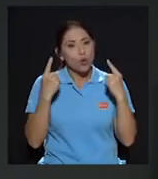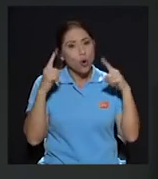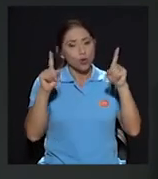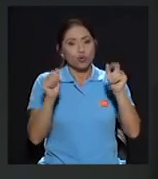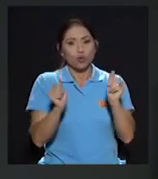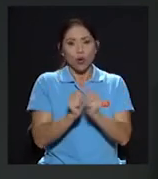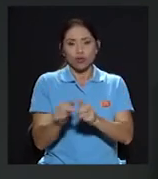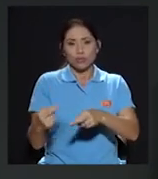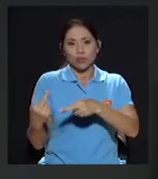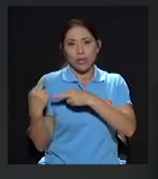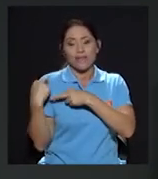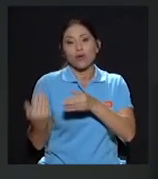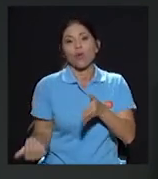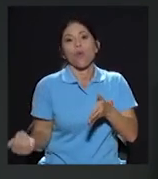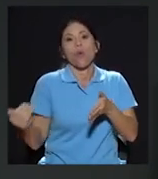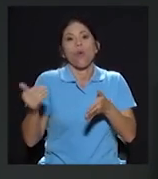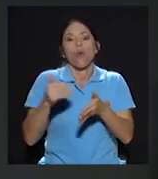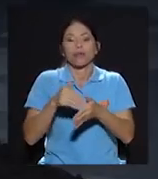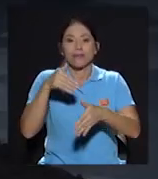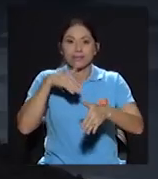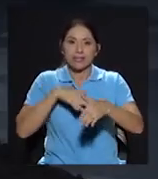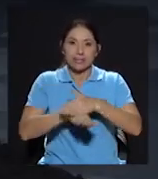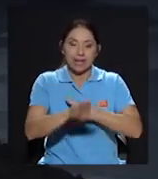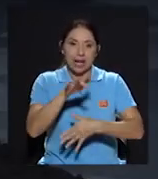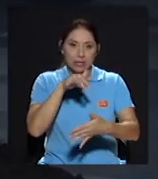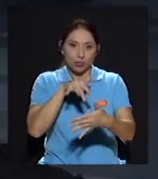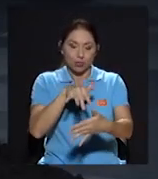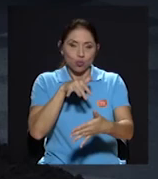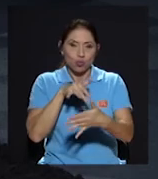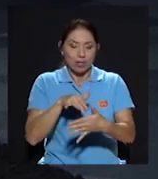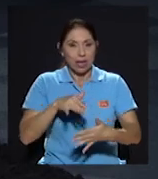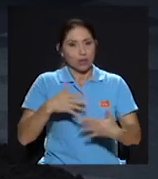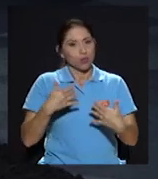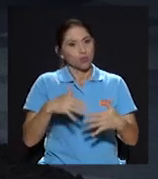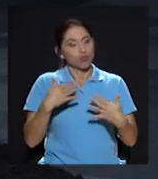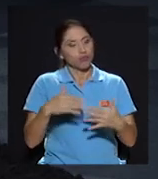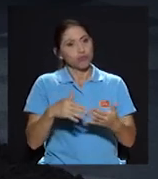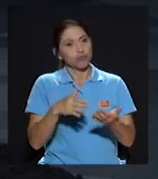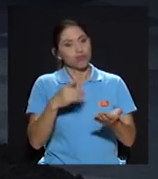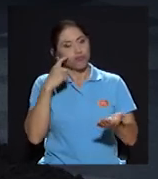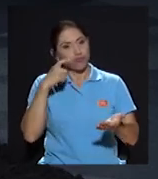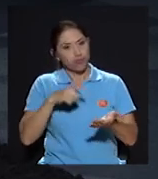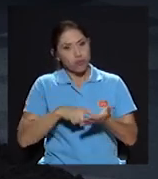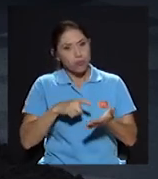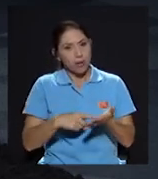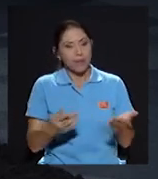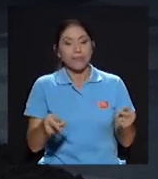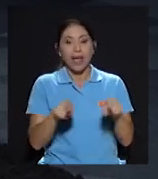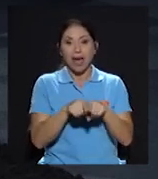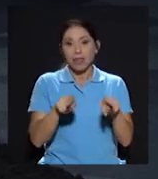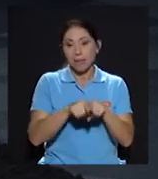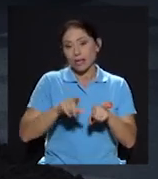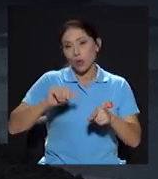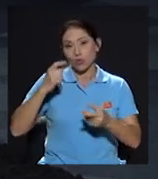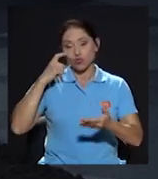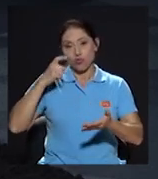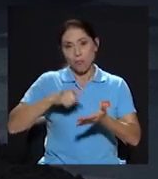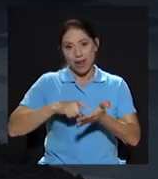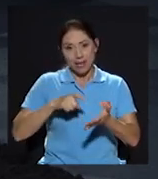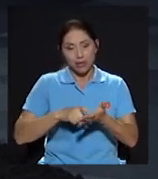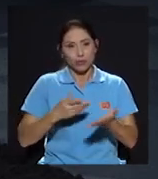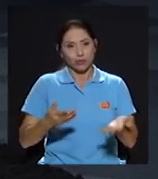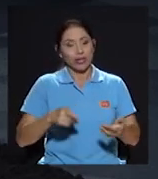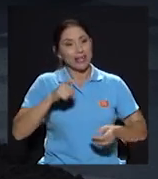asumirse como estudiante requiere requiere mérito y además de todos los otros méritos requiere